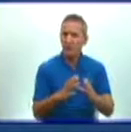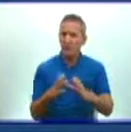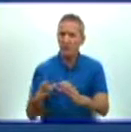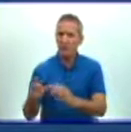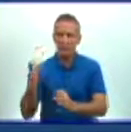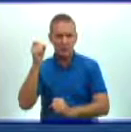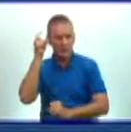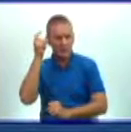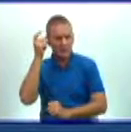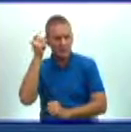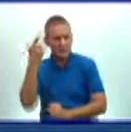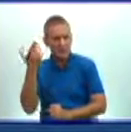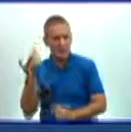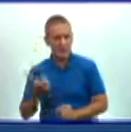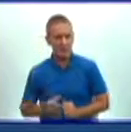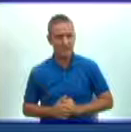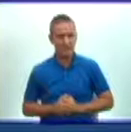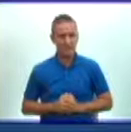tus ideas.